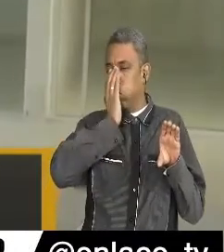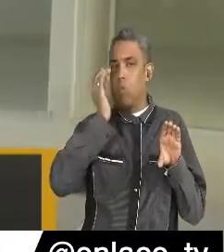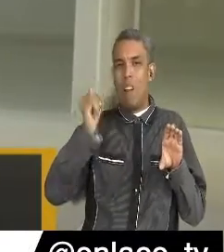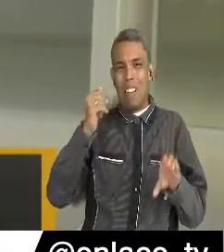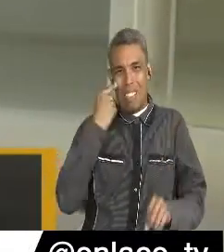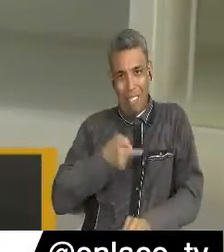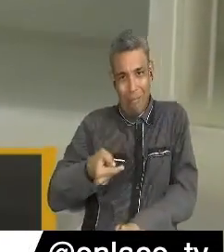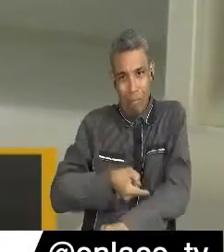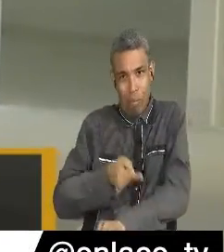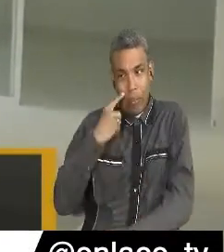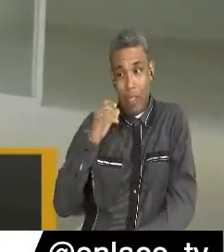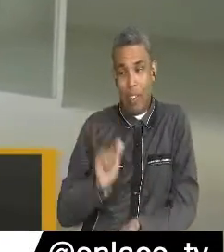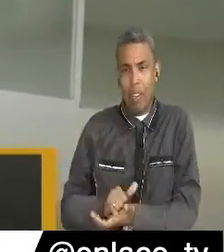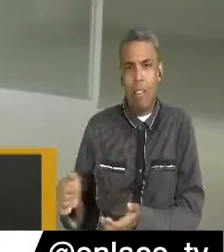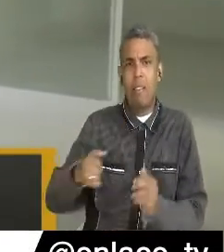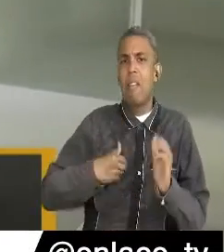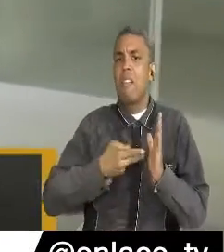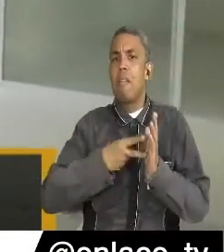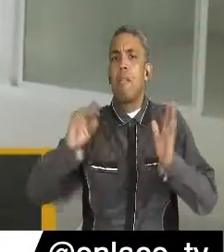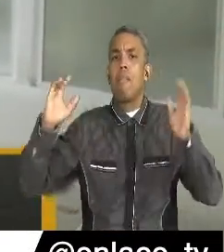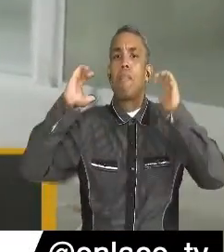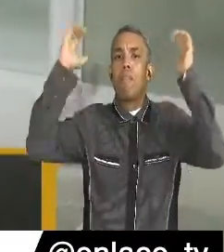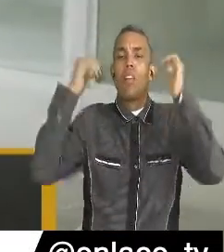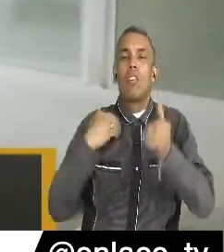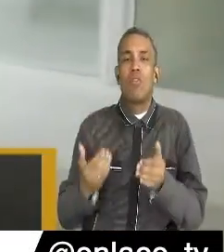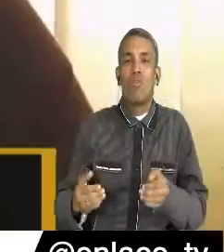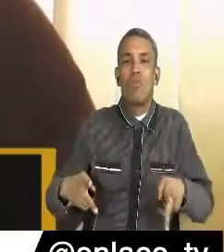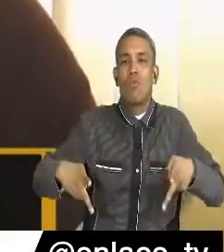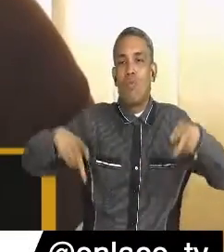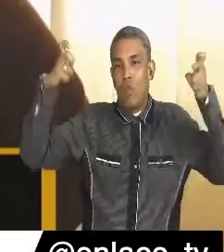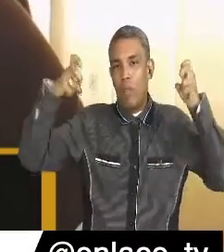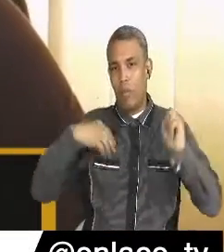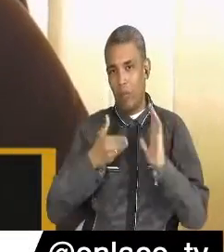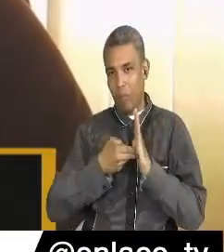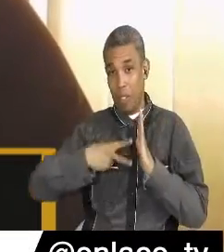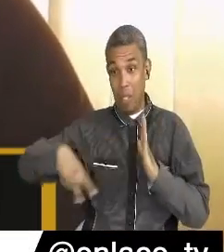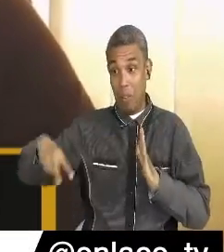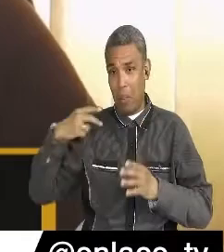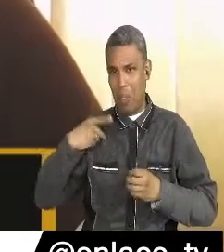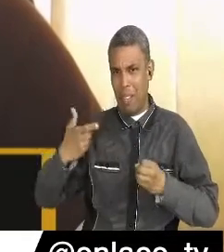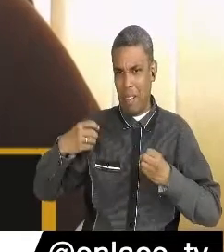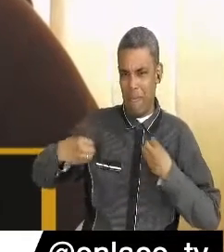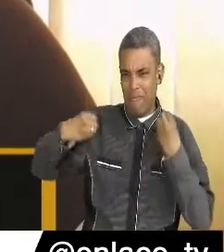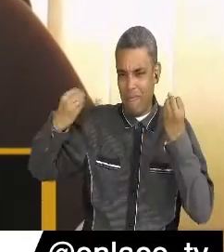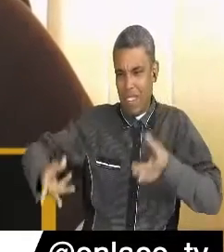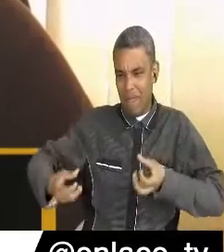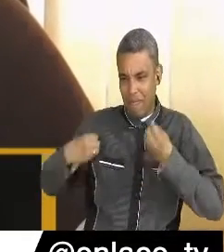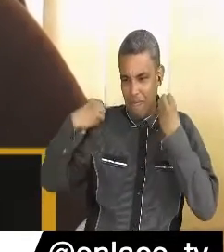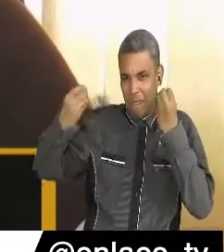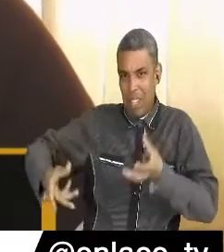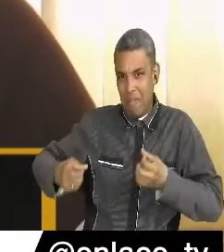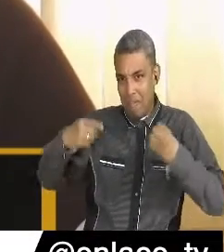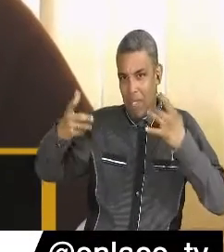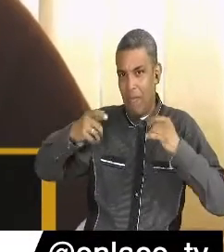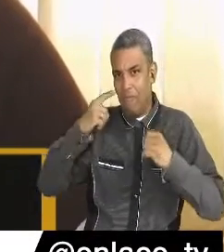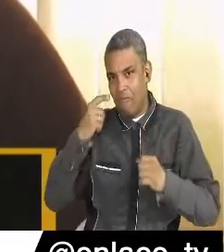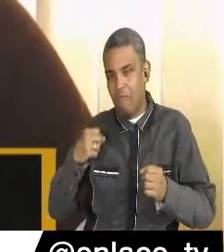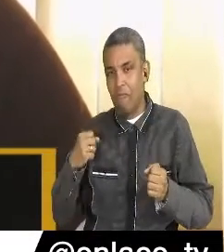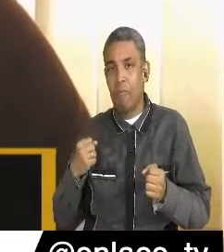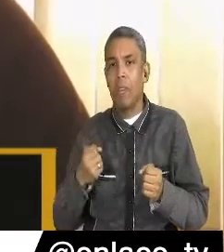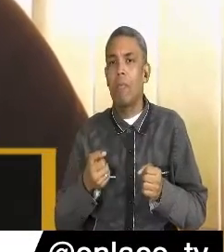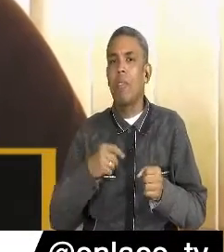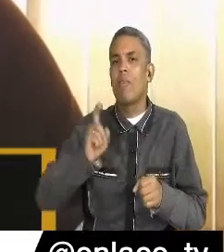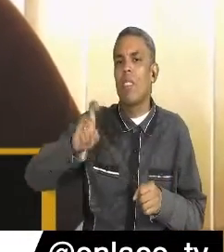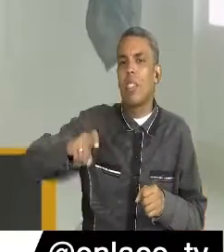está convocando al personal profesional que demanda esta UCI. Dentro de las necesidades tenemos necesitamos 5